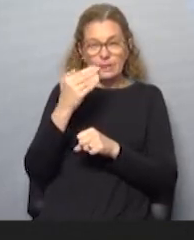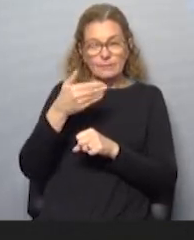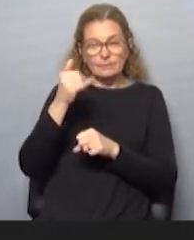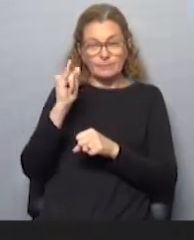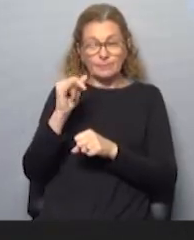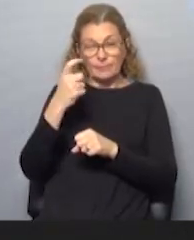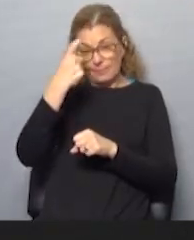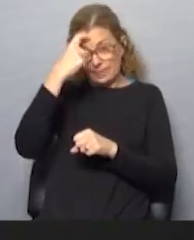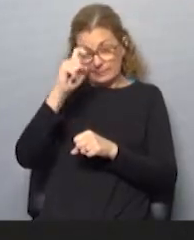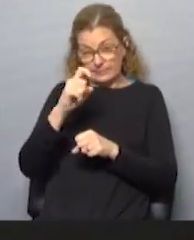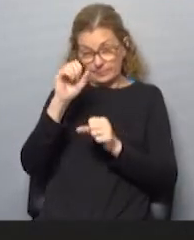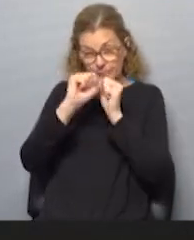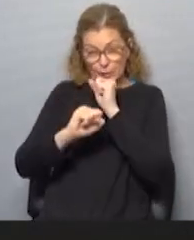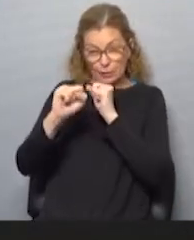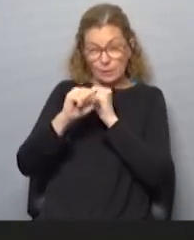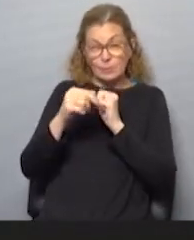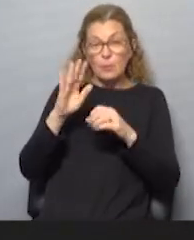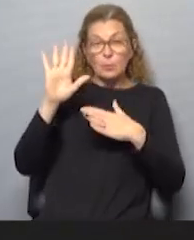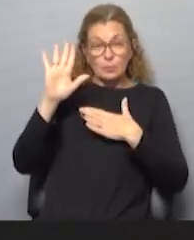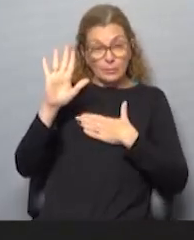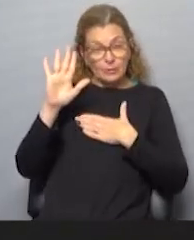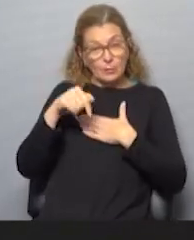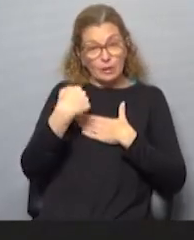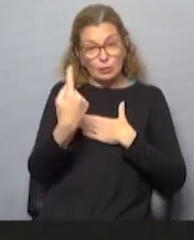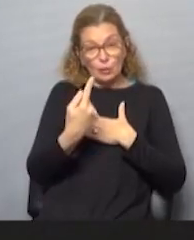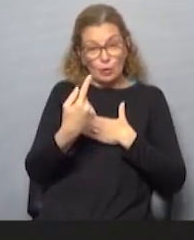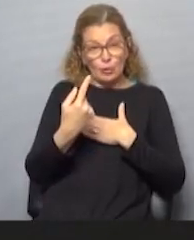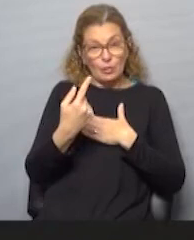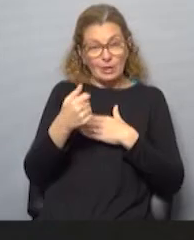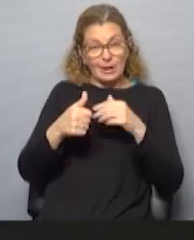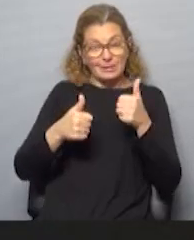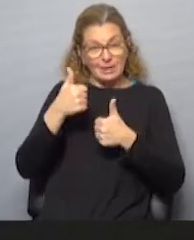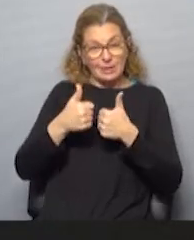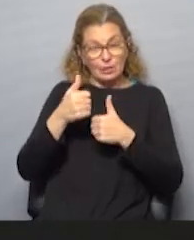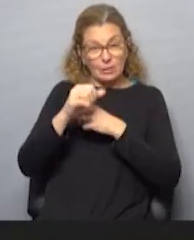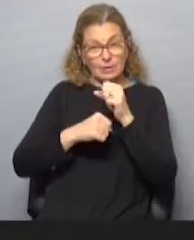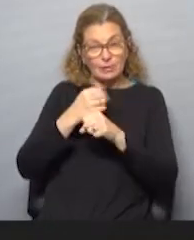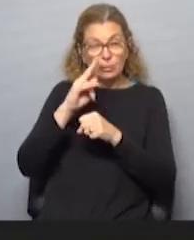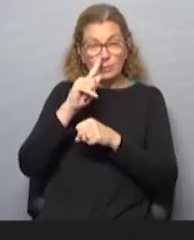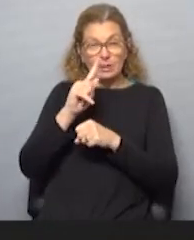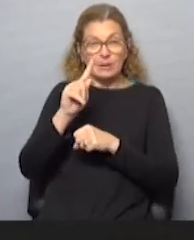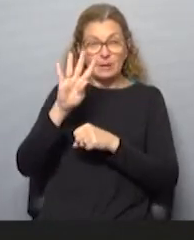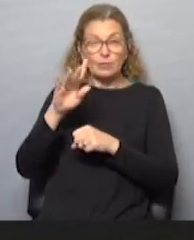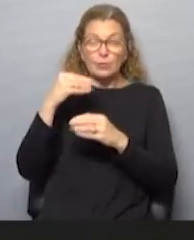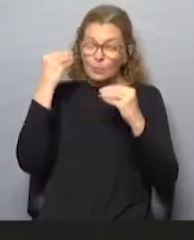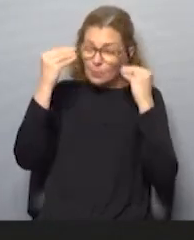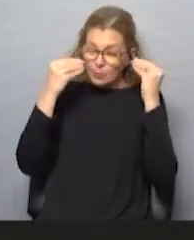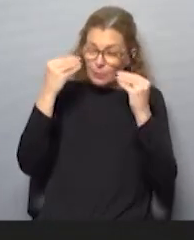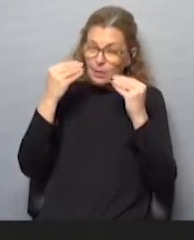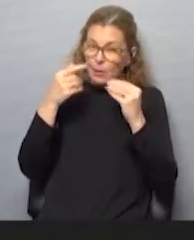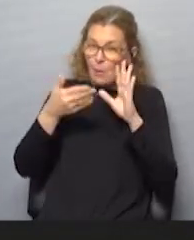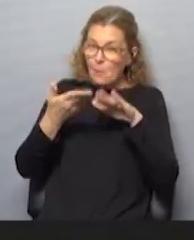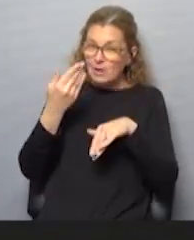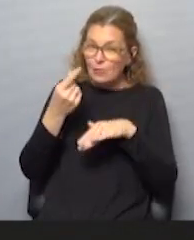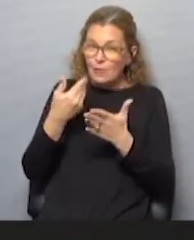y tecnología que fue prometido en un compromiso por todos los candidatos en el año 2014 expresan su preocupación por aumento